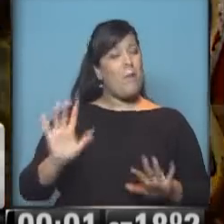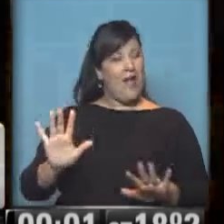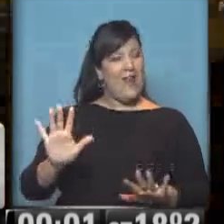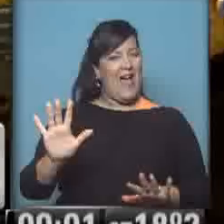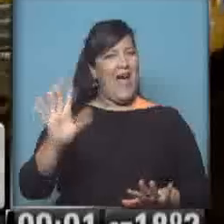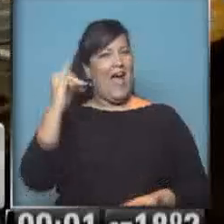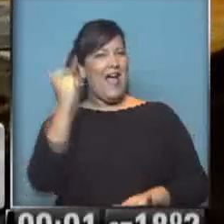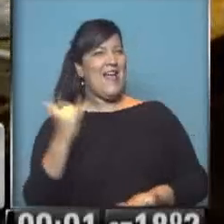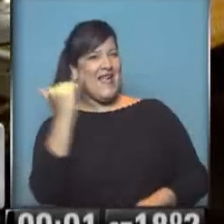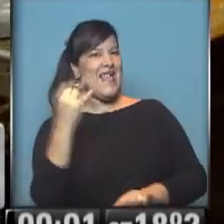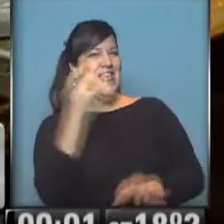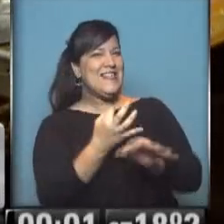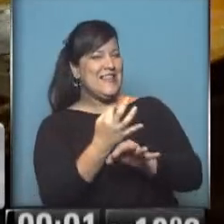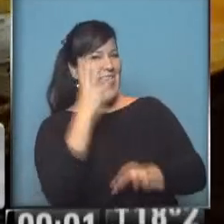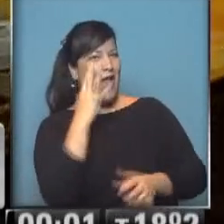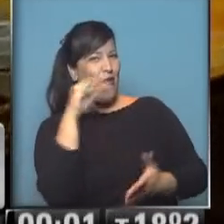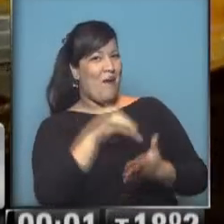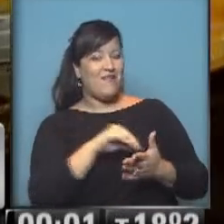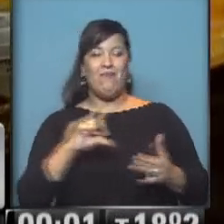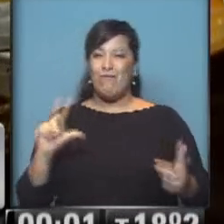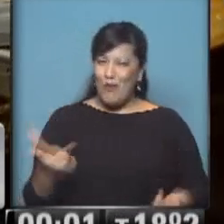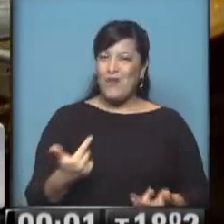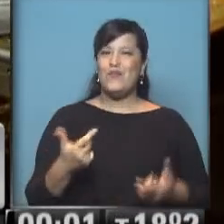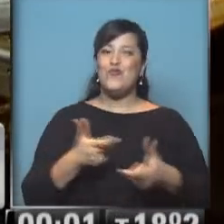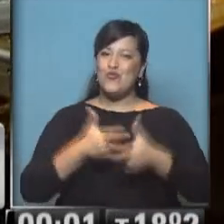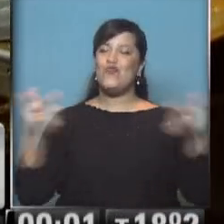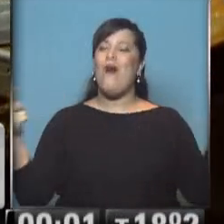también. Tuvimos la suerte de estar ahí en ese momento.